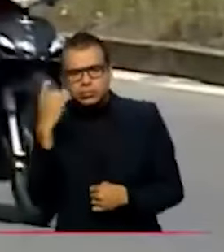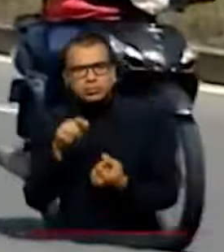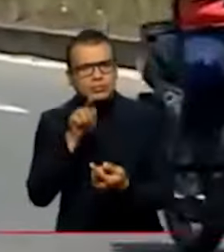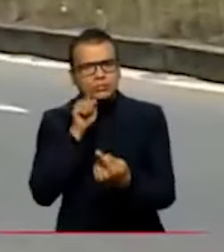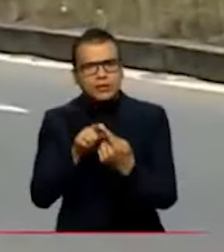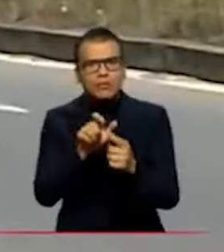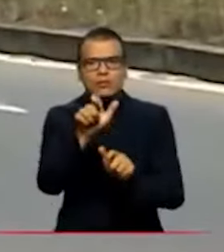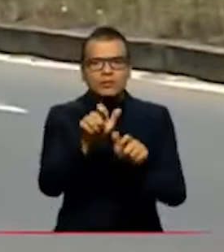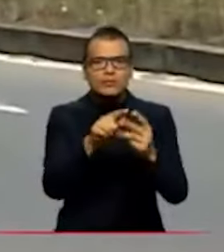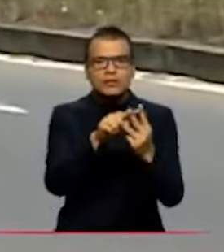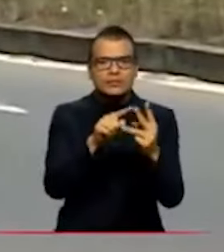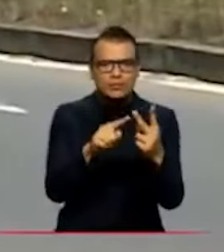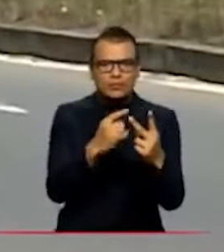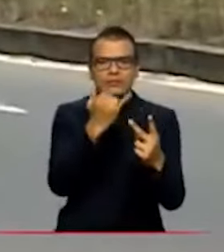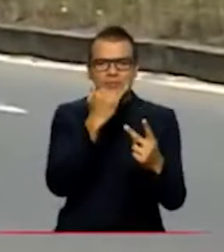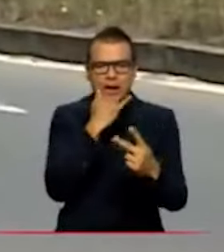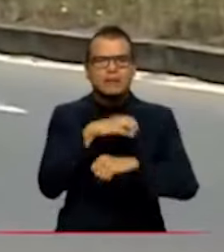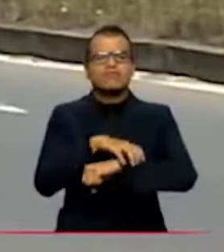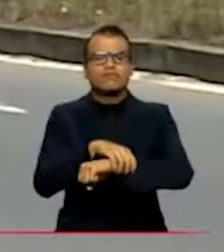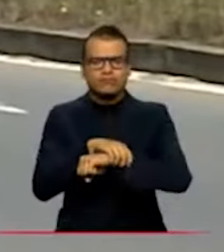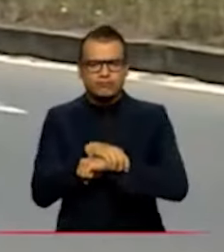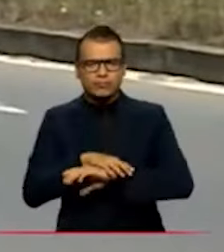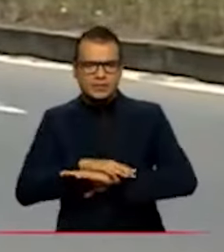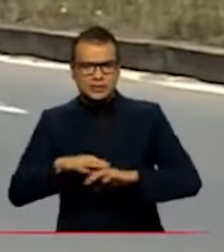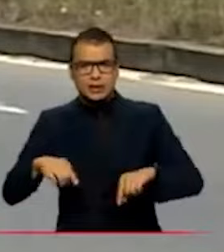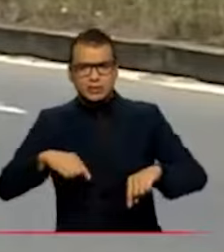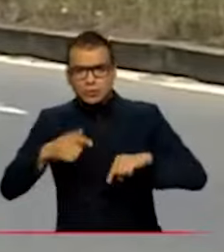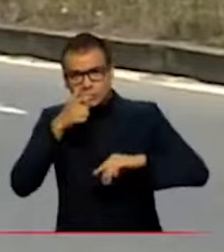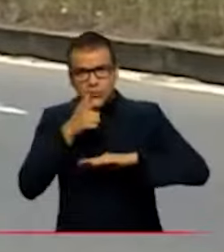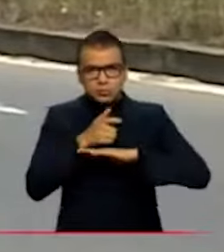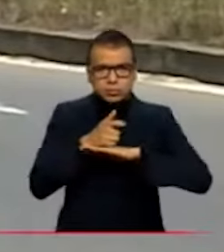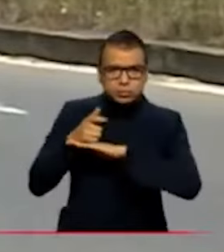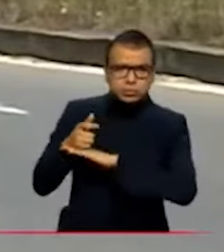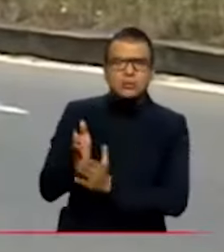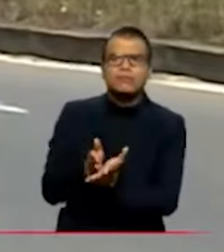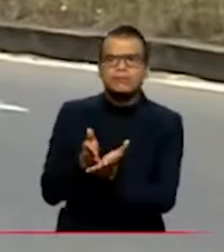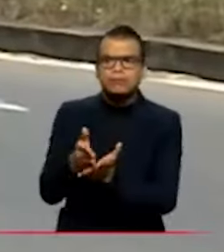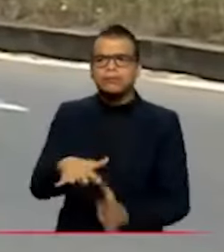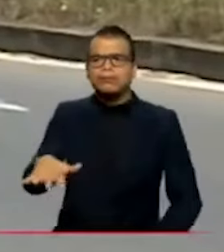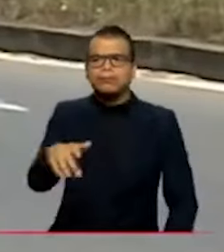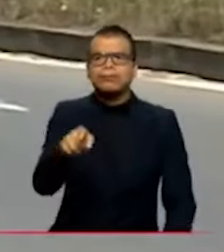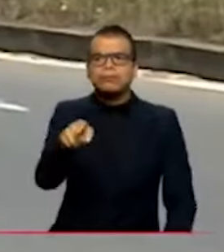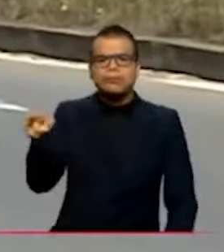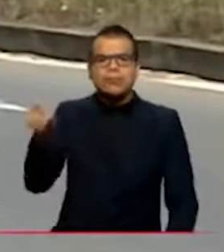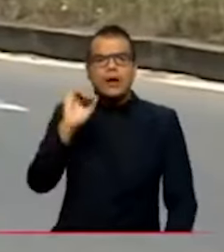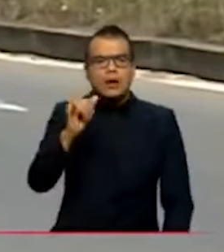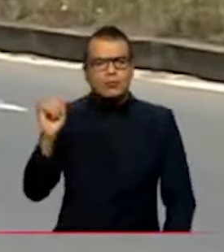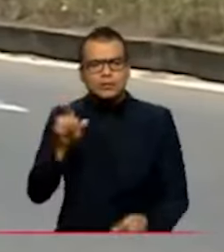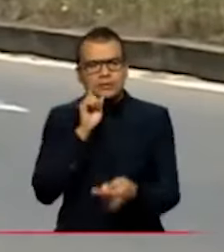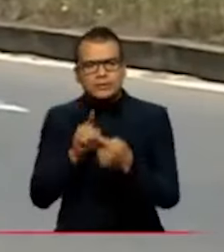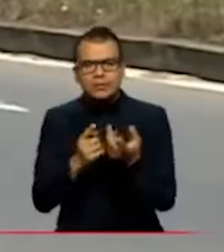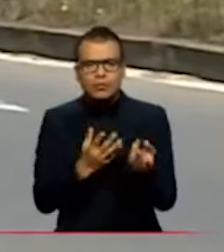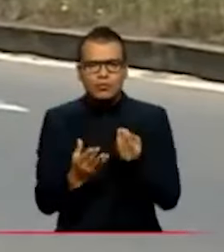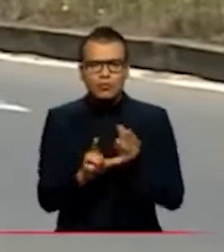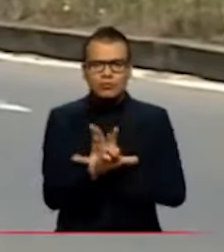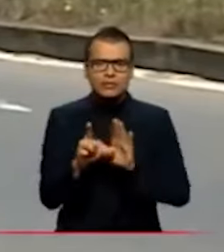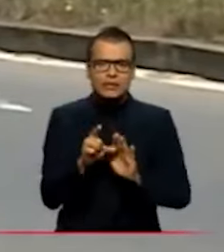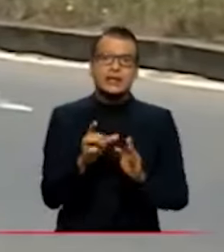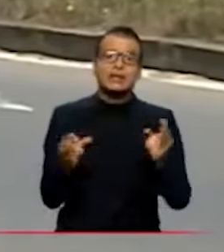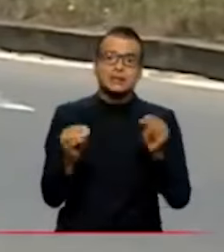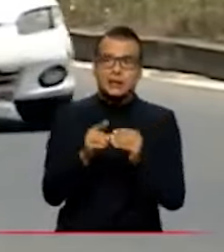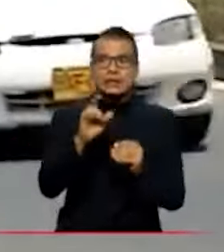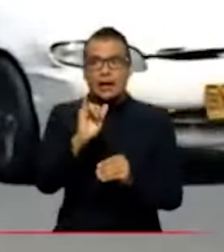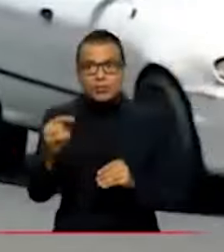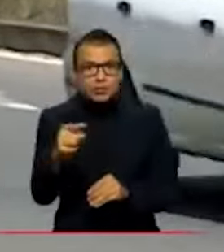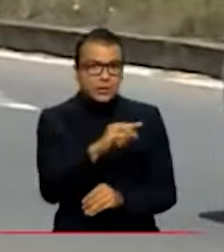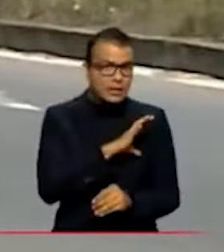Las autoridades continúan con los frentes de seguridad para combatir, además del crimen organizado y las bandas delincuenciales, tanto en Cali como en Jamundí, los